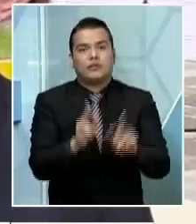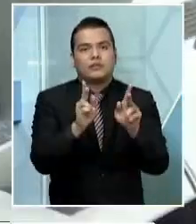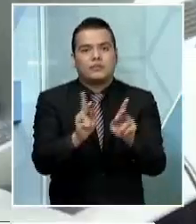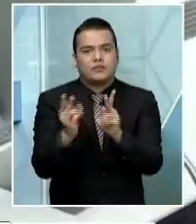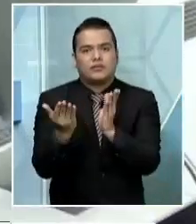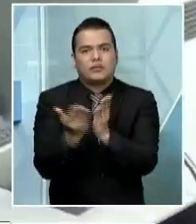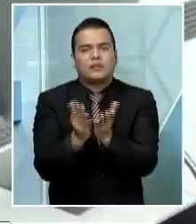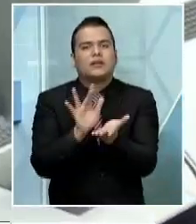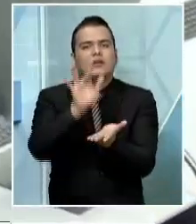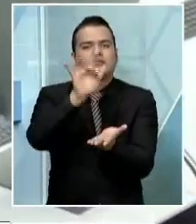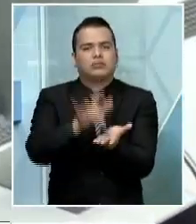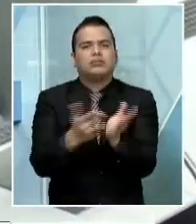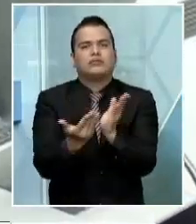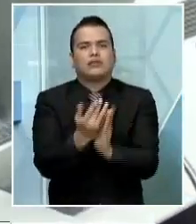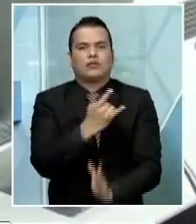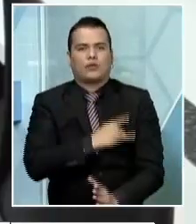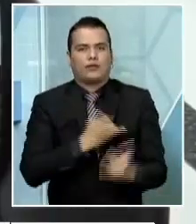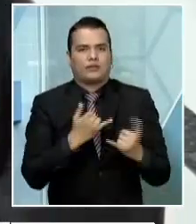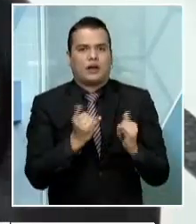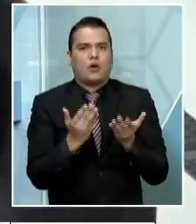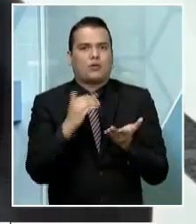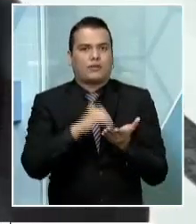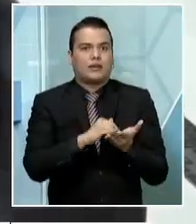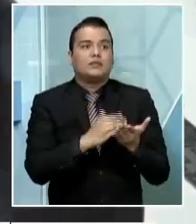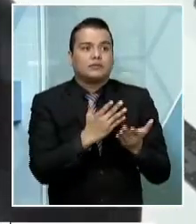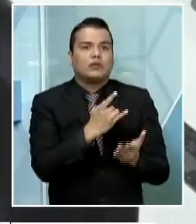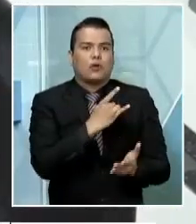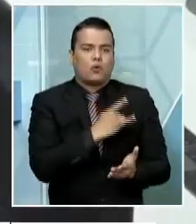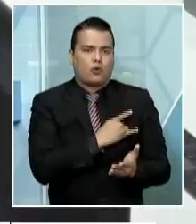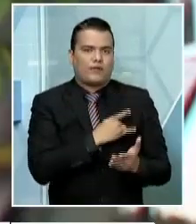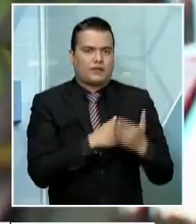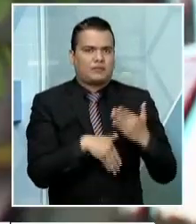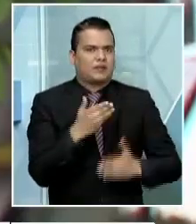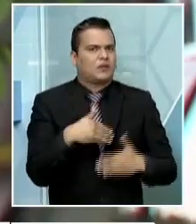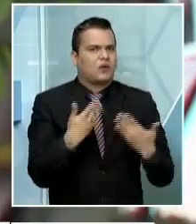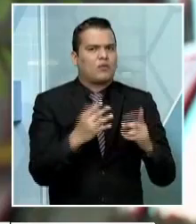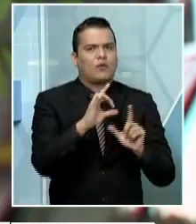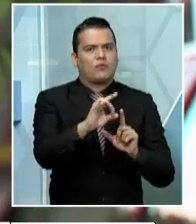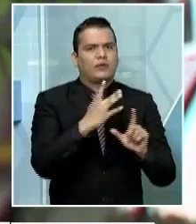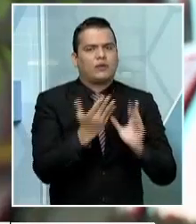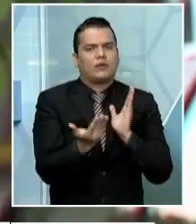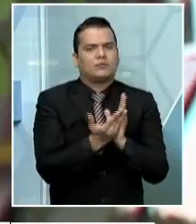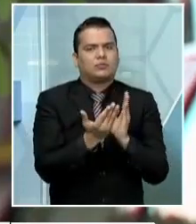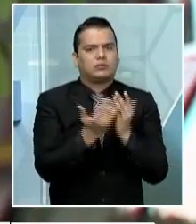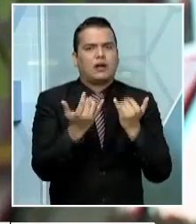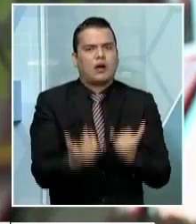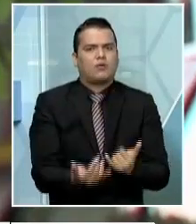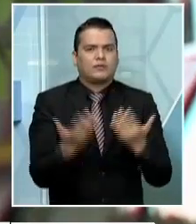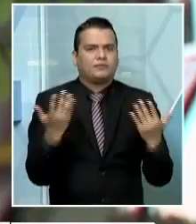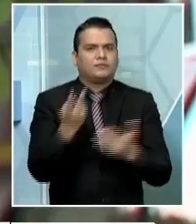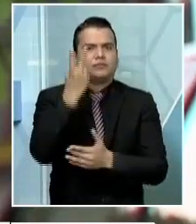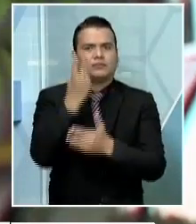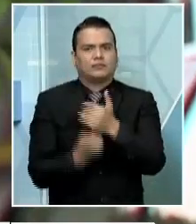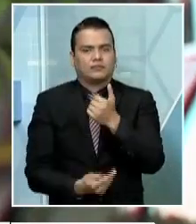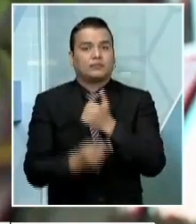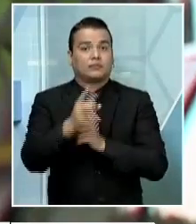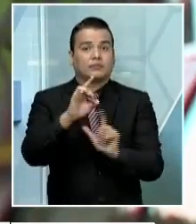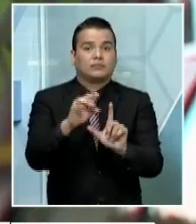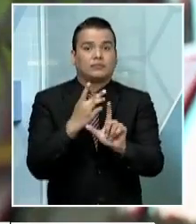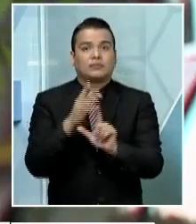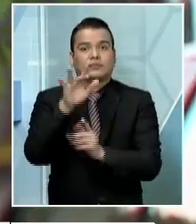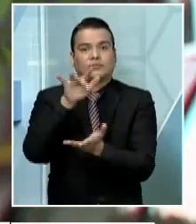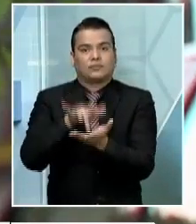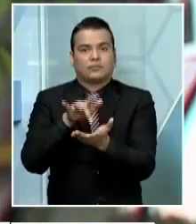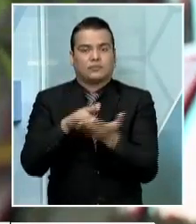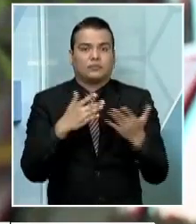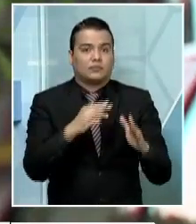proceso que inició con sesiones virtuales hoy está en fase de alternancia. Generamos dos fases. La primera fase, que fueron los meses de junio, julio